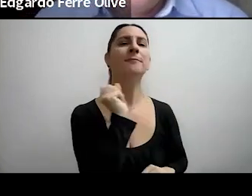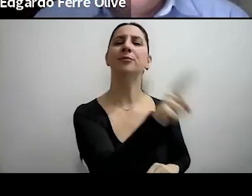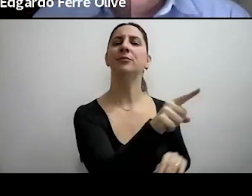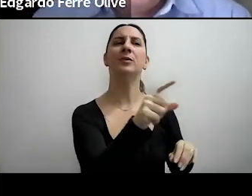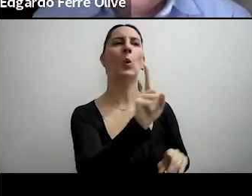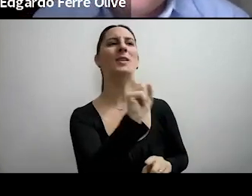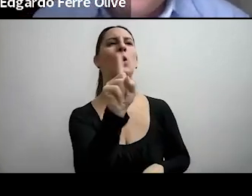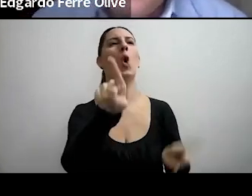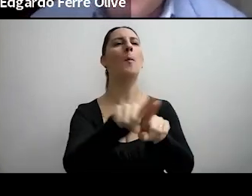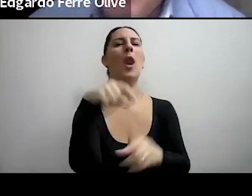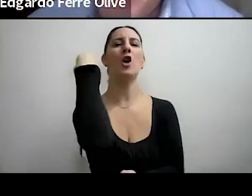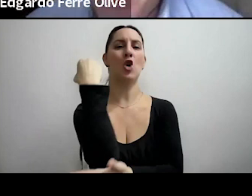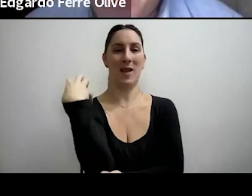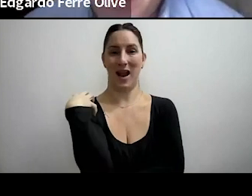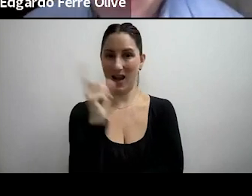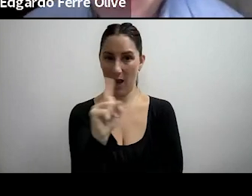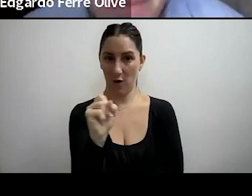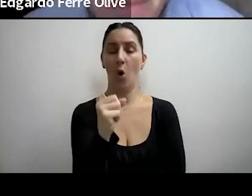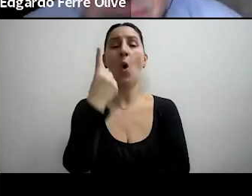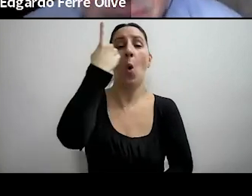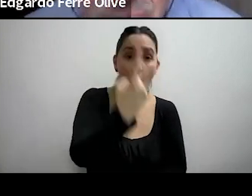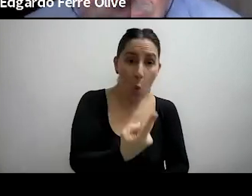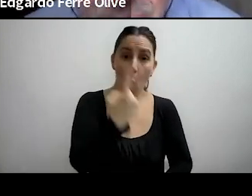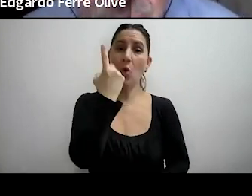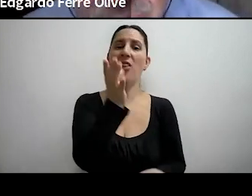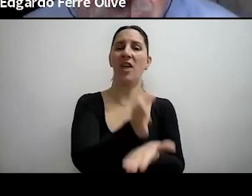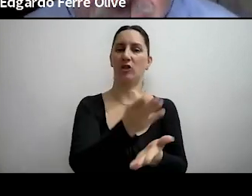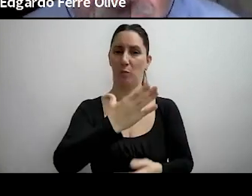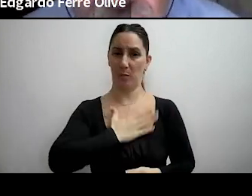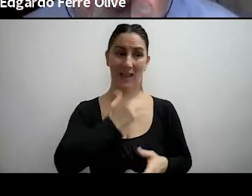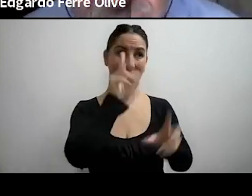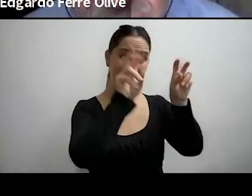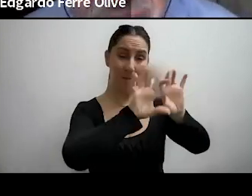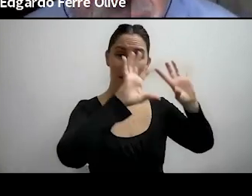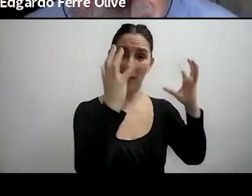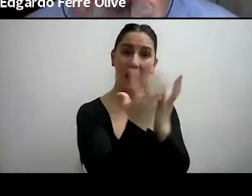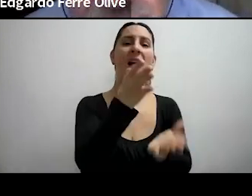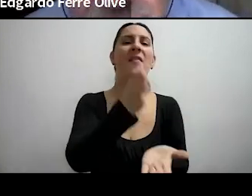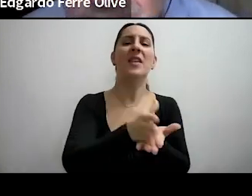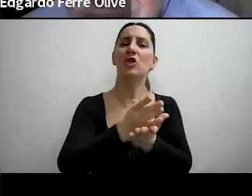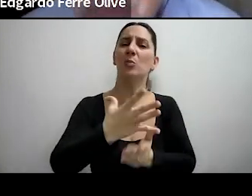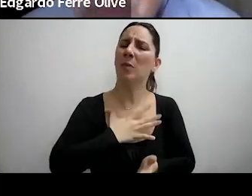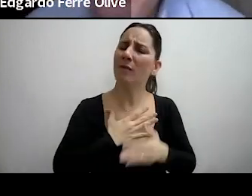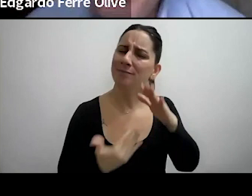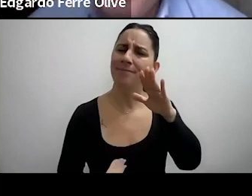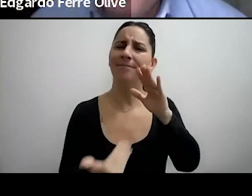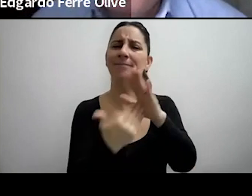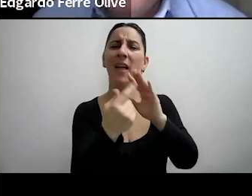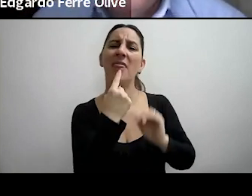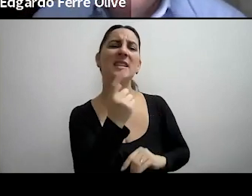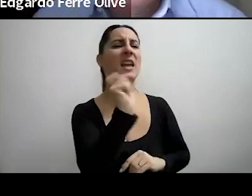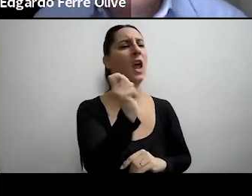general. Uno de ellos es el derecho de propiedad. En materia ambiental los derechos de propiedad son trascendentales porque establecen quién es dueño de